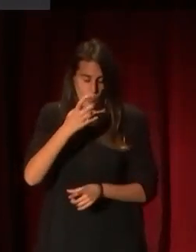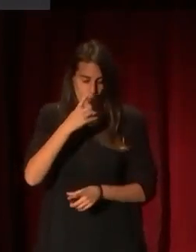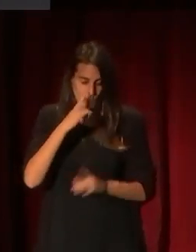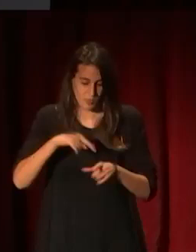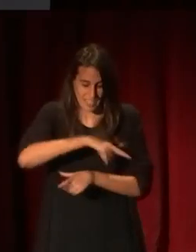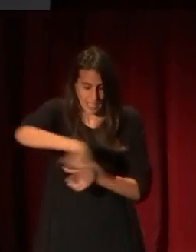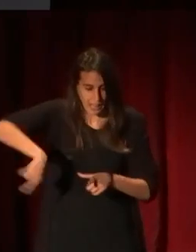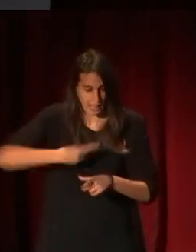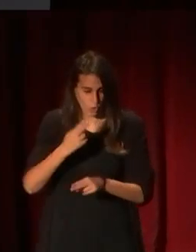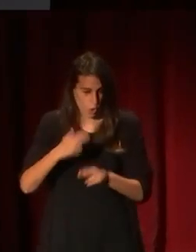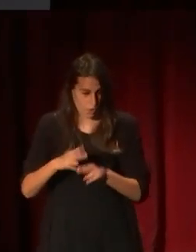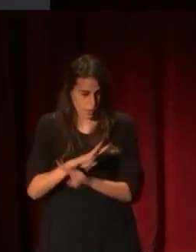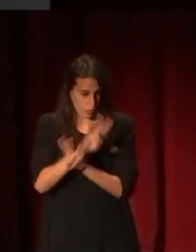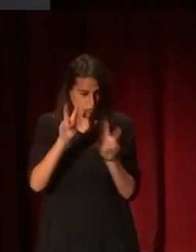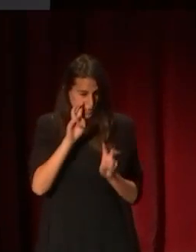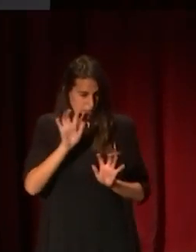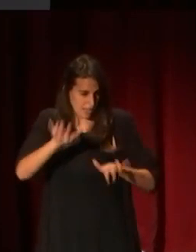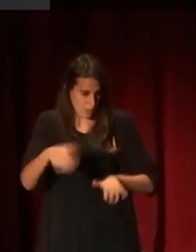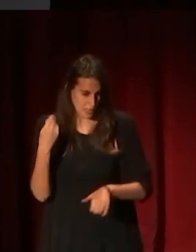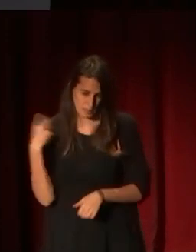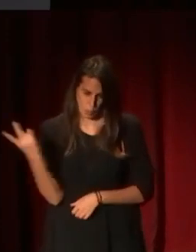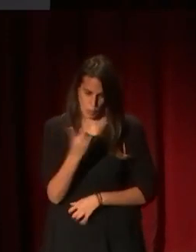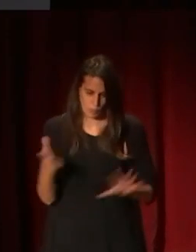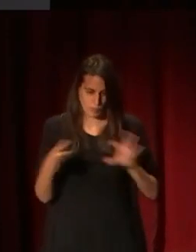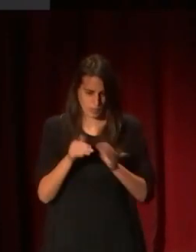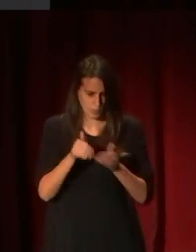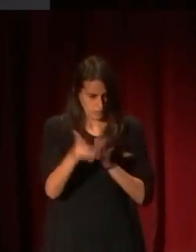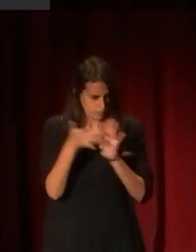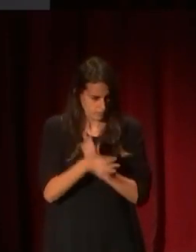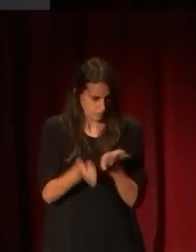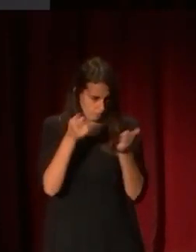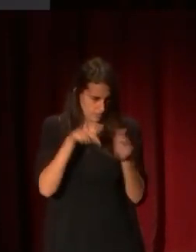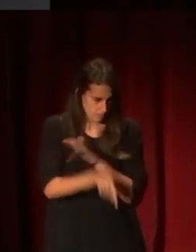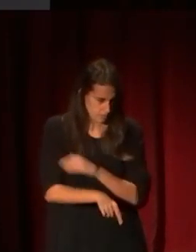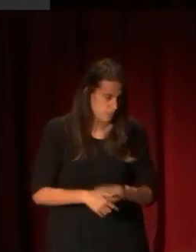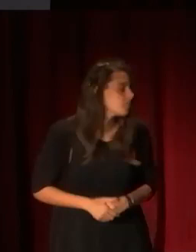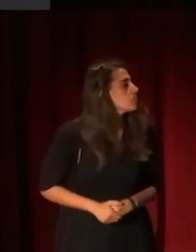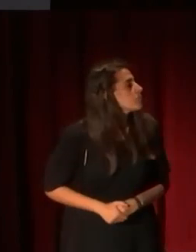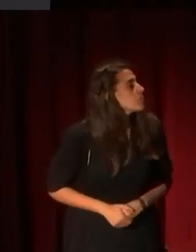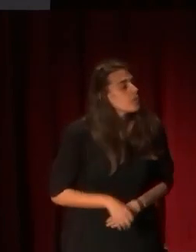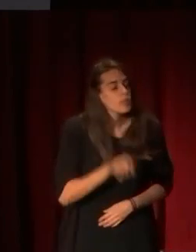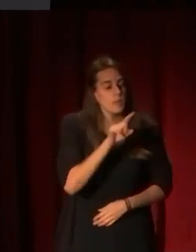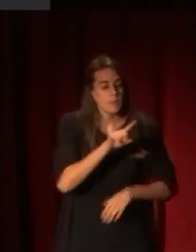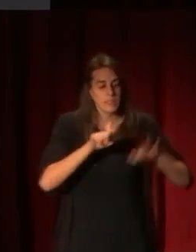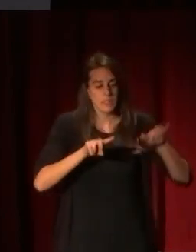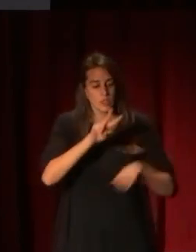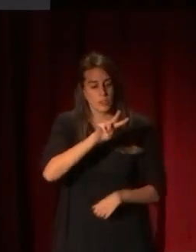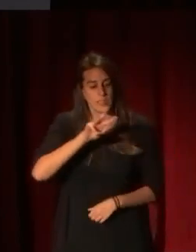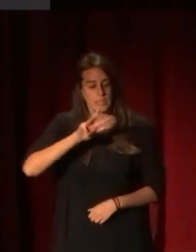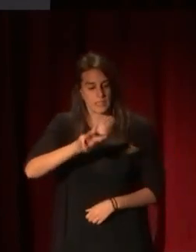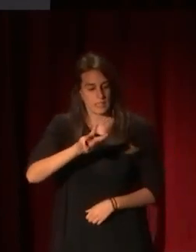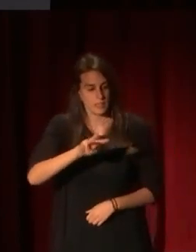porque vamos a volver el sobre ello un poco más adelante el mismo año mil 623 uno de los cronistas